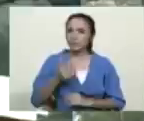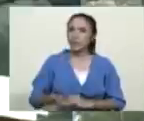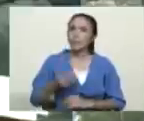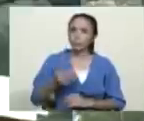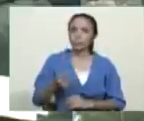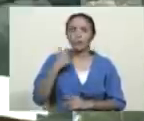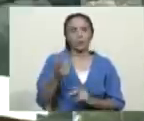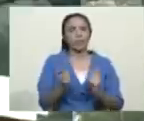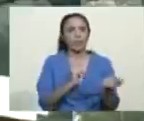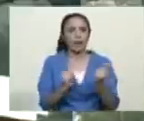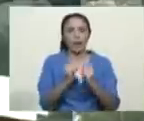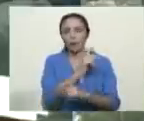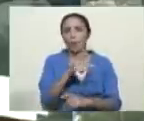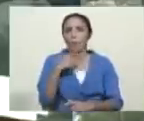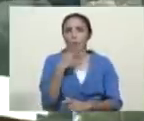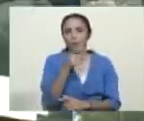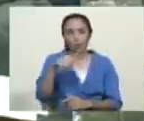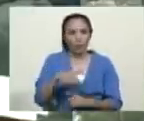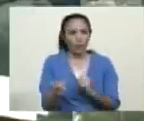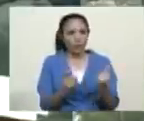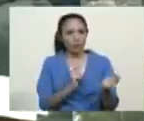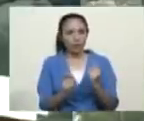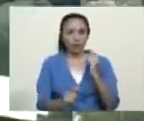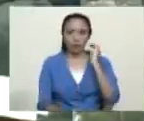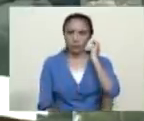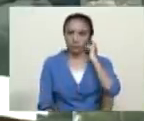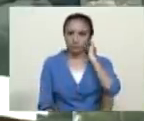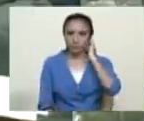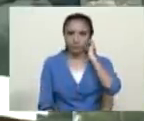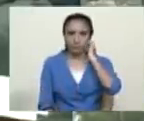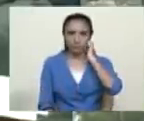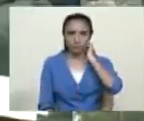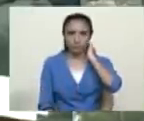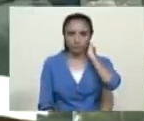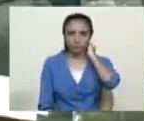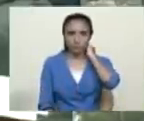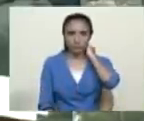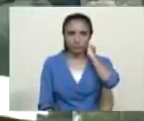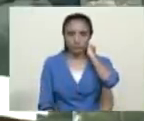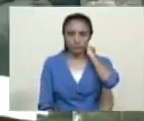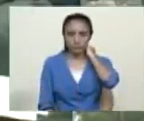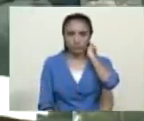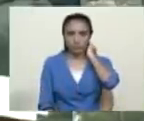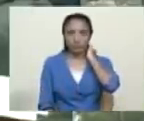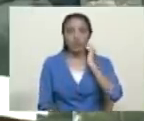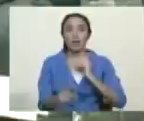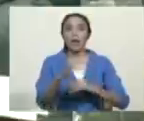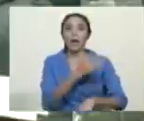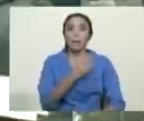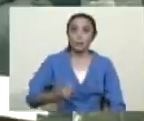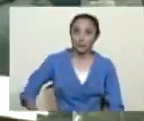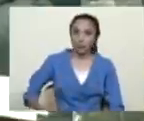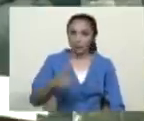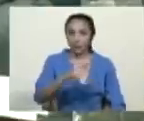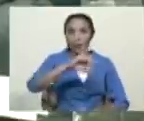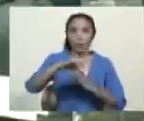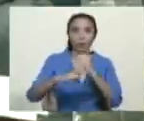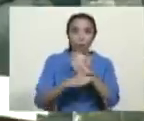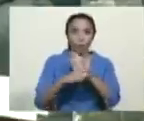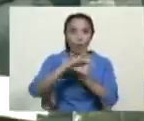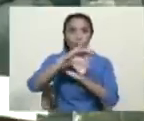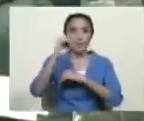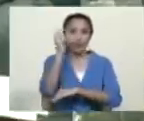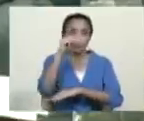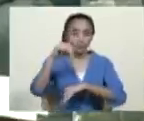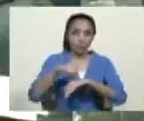haya un diálogo político nacional. El presidente de la Asamblea Nacional, Guaidó, en lugar de discutir un